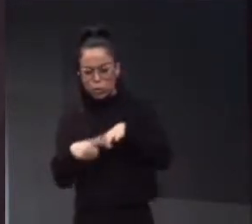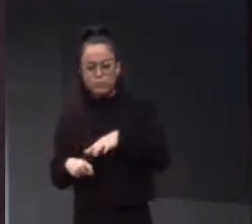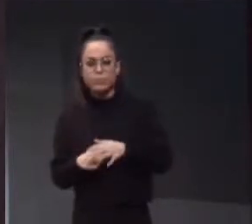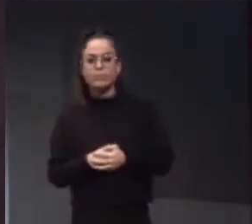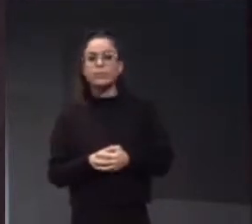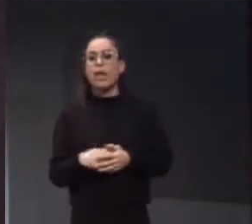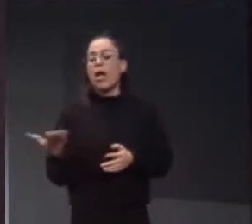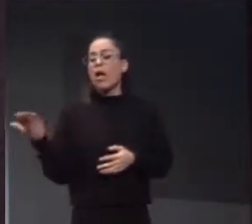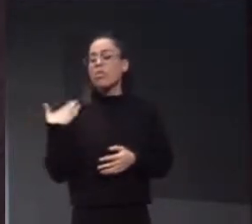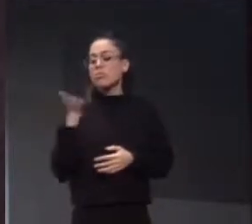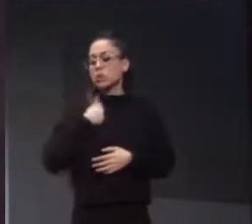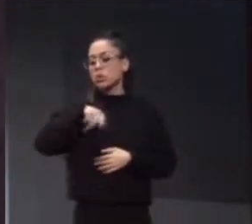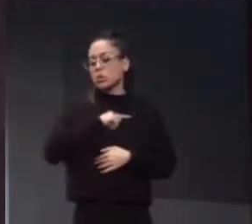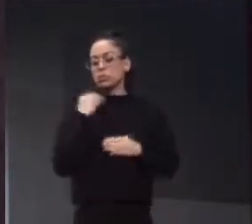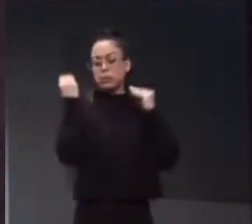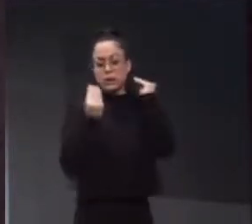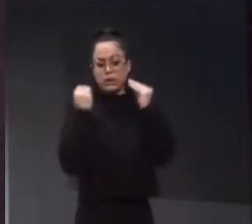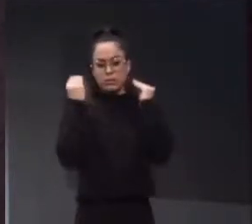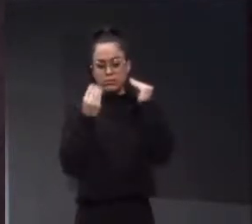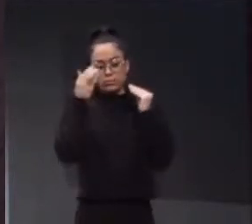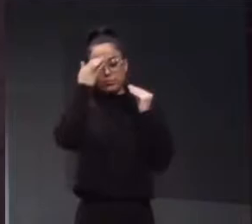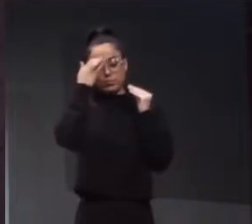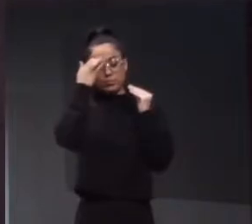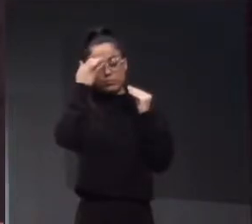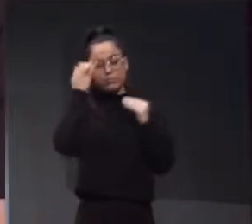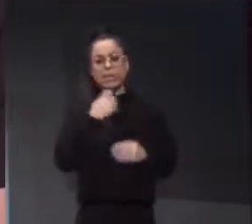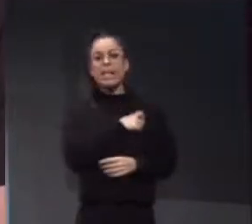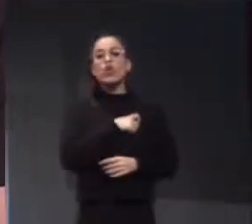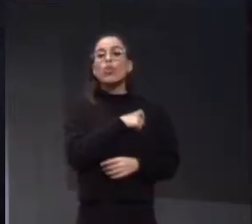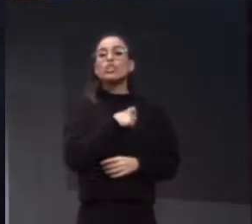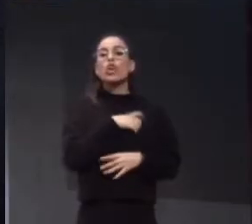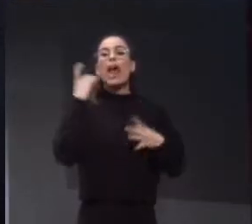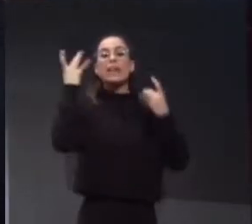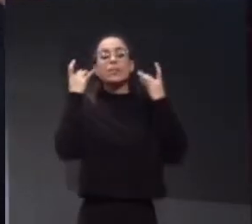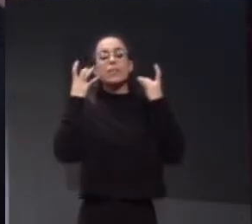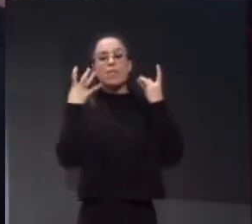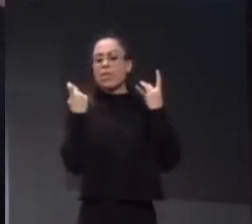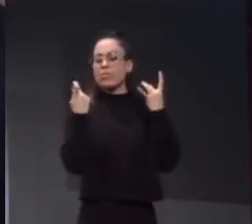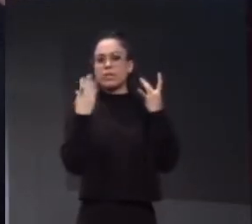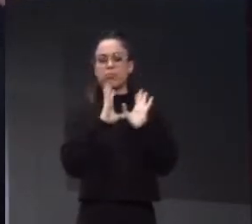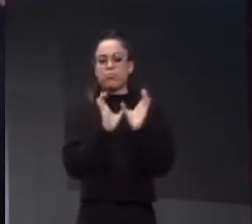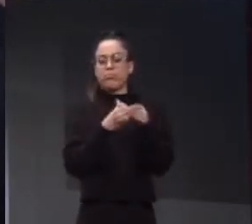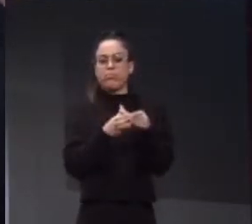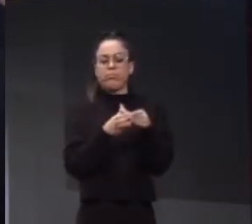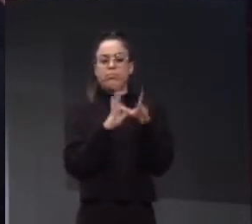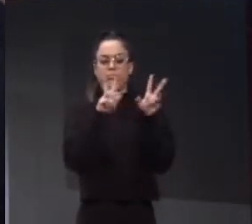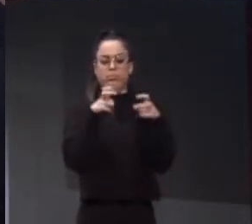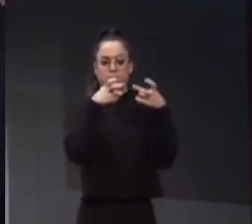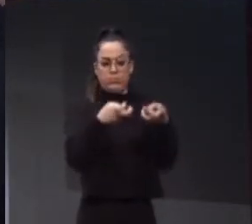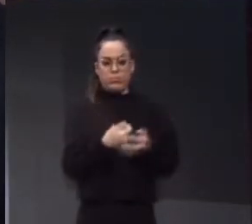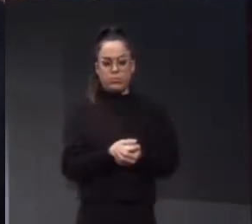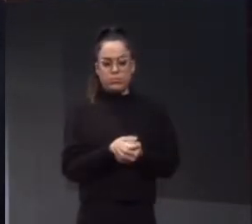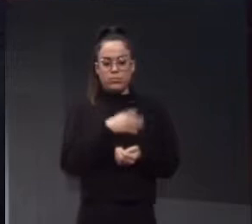hace poco pensamos que había que reforzar la comisión de actividades digamos que que están más en los a